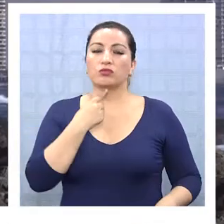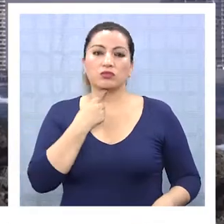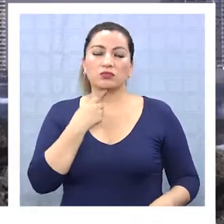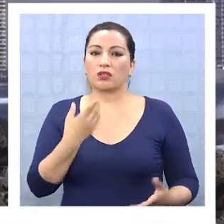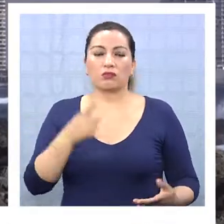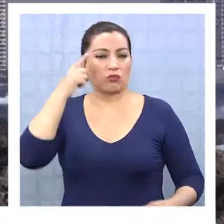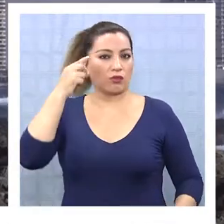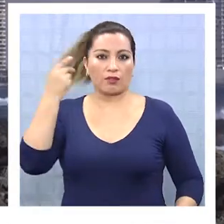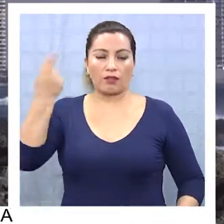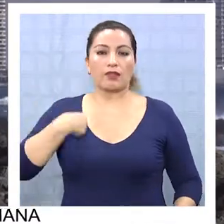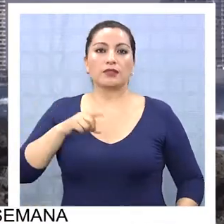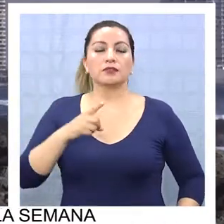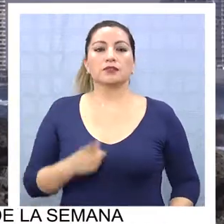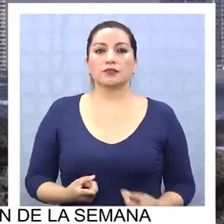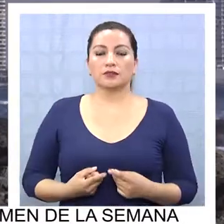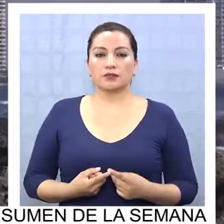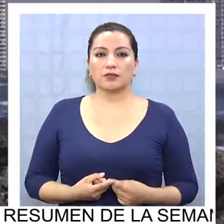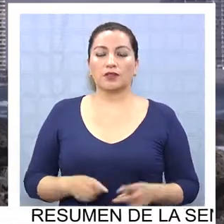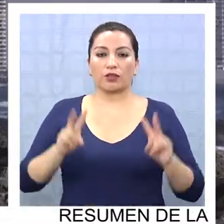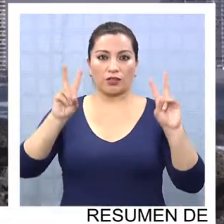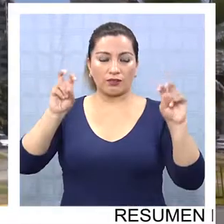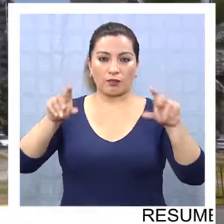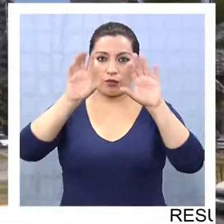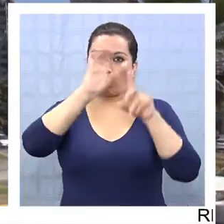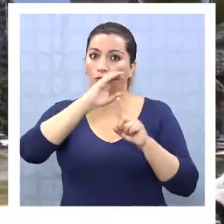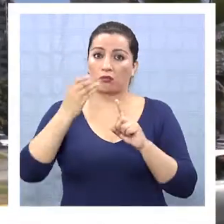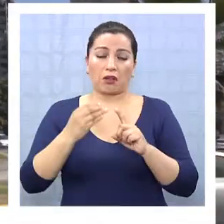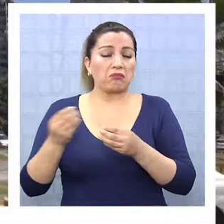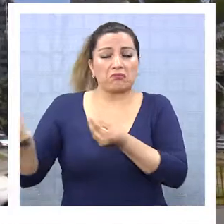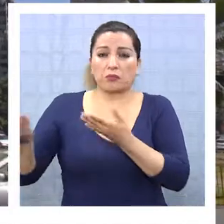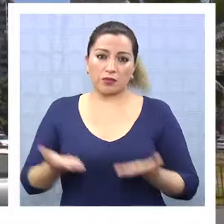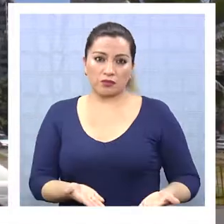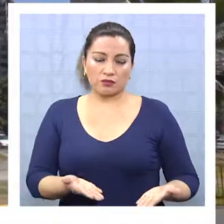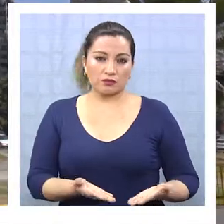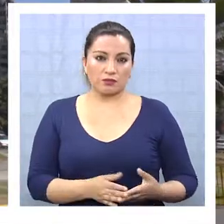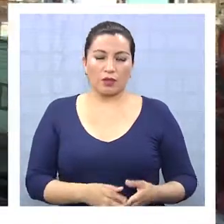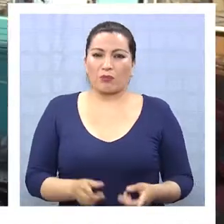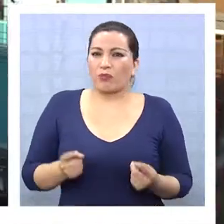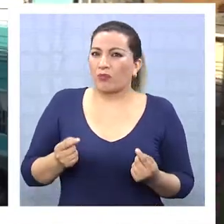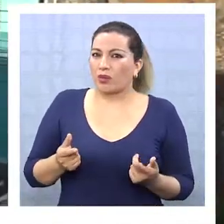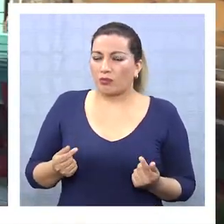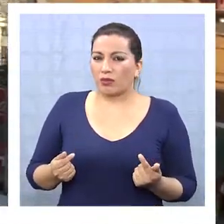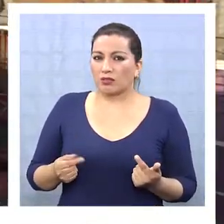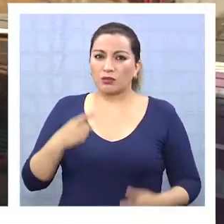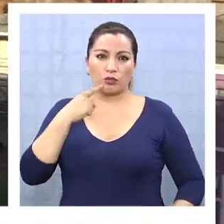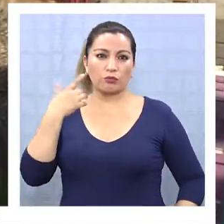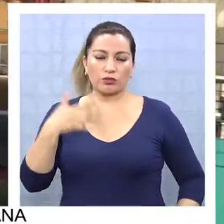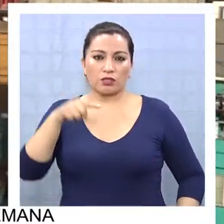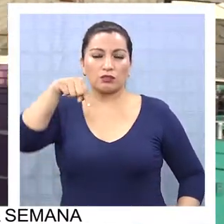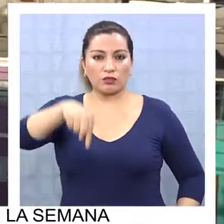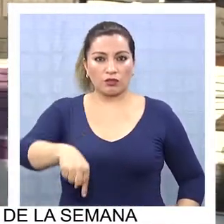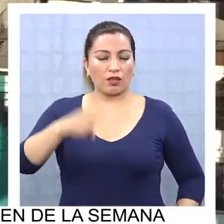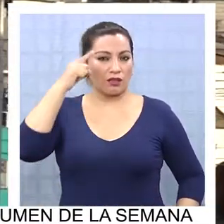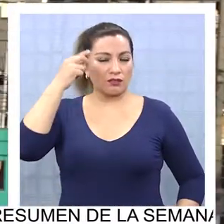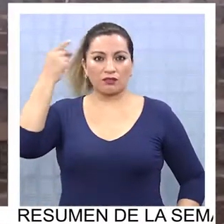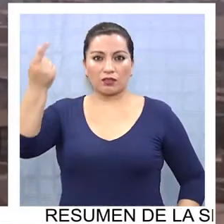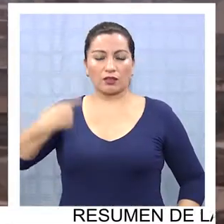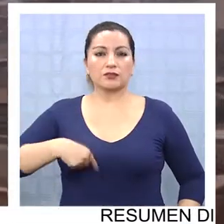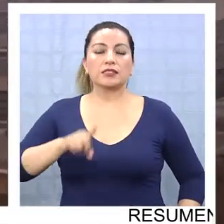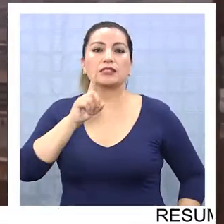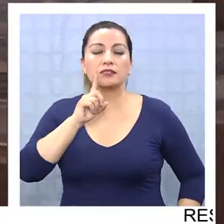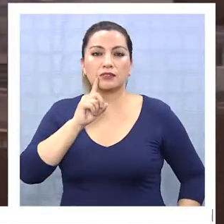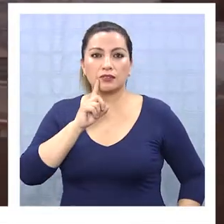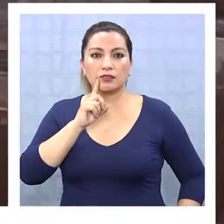santuario o una iniciativa que tenga que ver en definitiva con la cultura, bienvenido sea. Pero pareciera que lo adecuado hoy en día es que estas